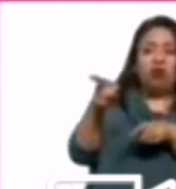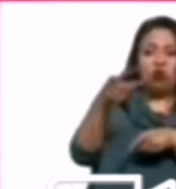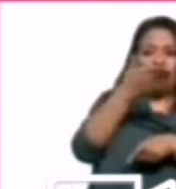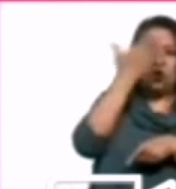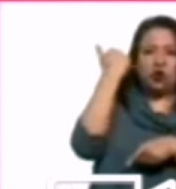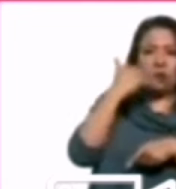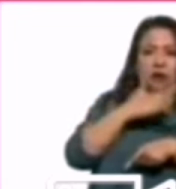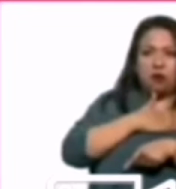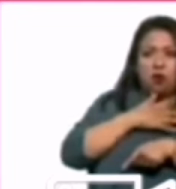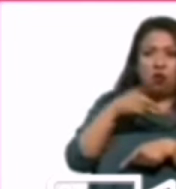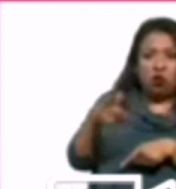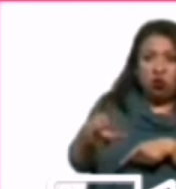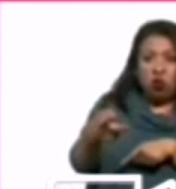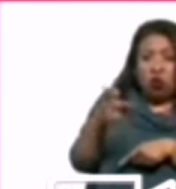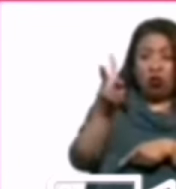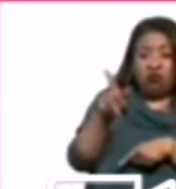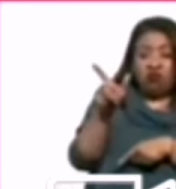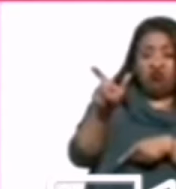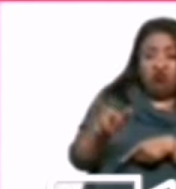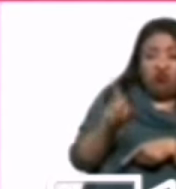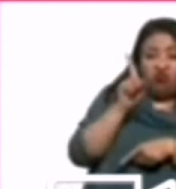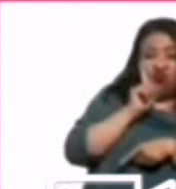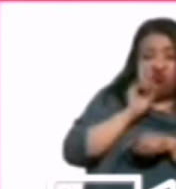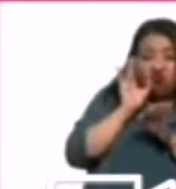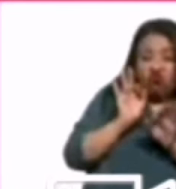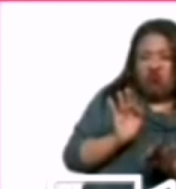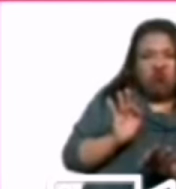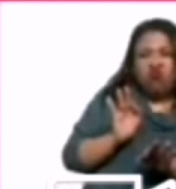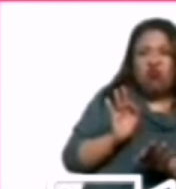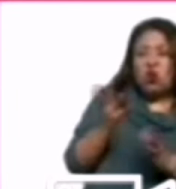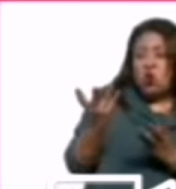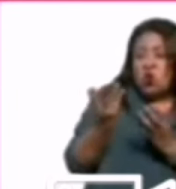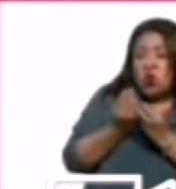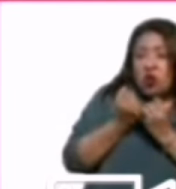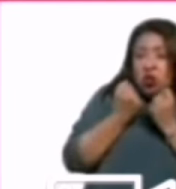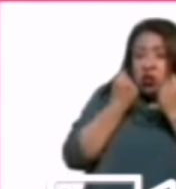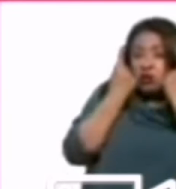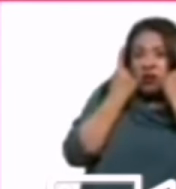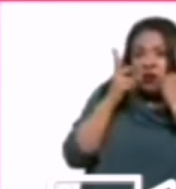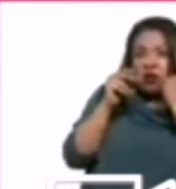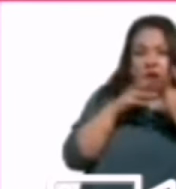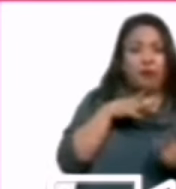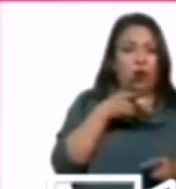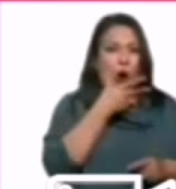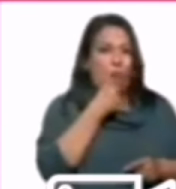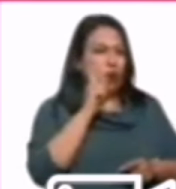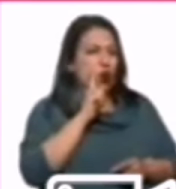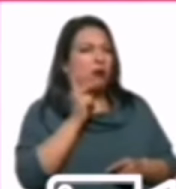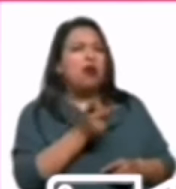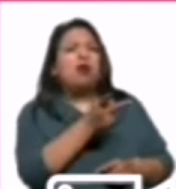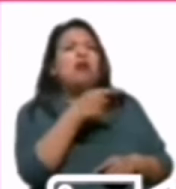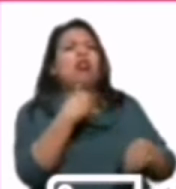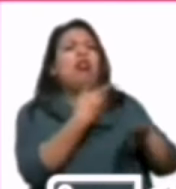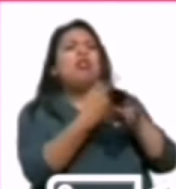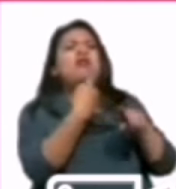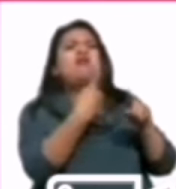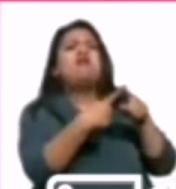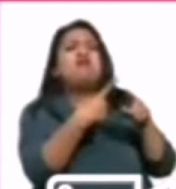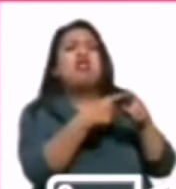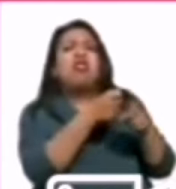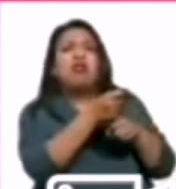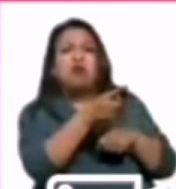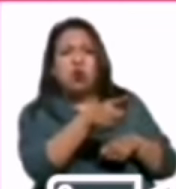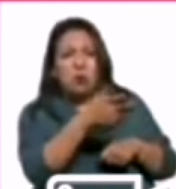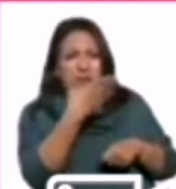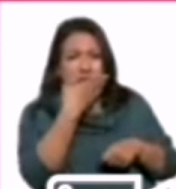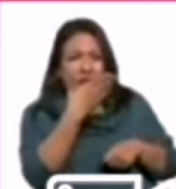amar, que no es lo suficientemente femenina, que no quiere despertar con ella. Eva le pregunta quién lo dañó tanto, que no es